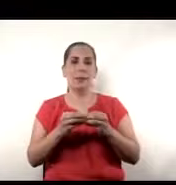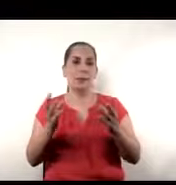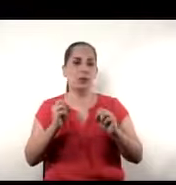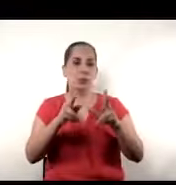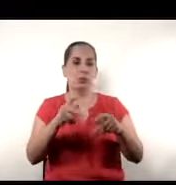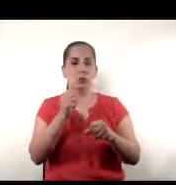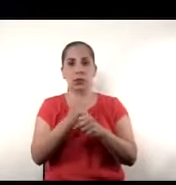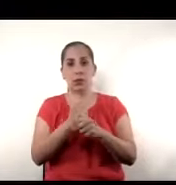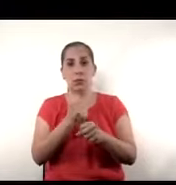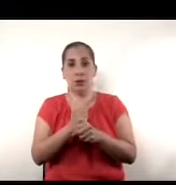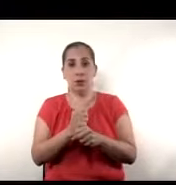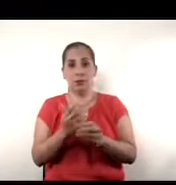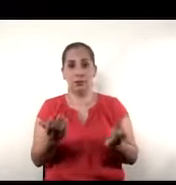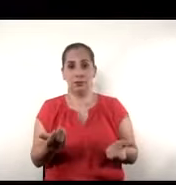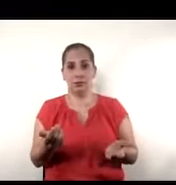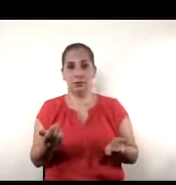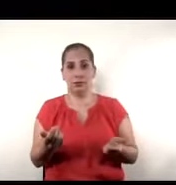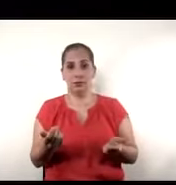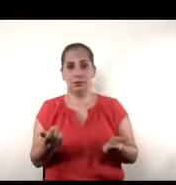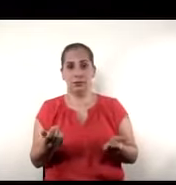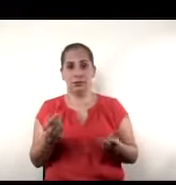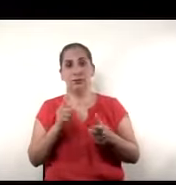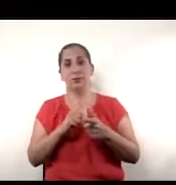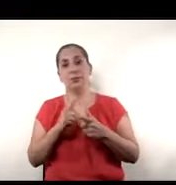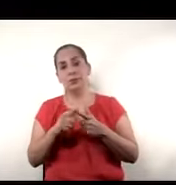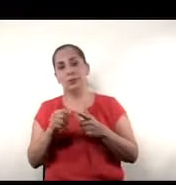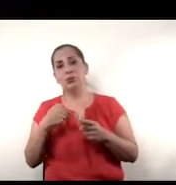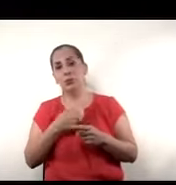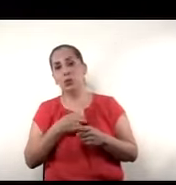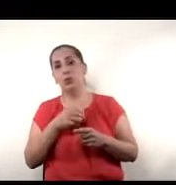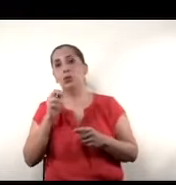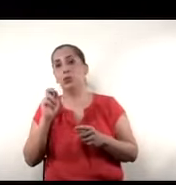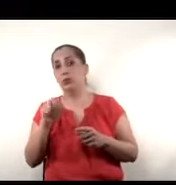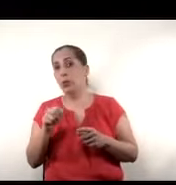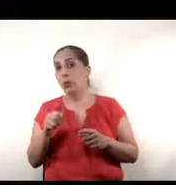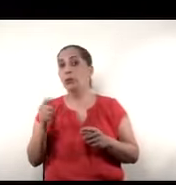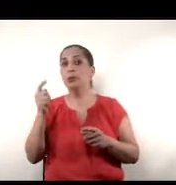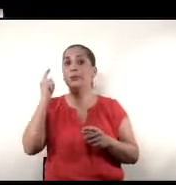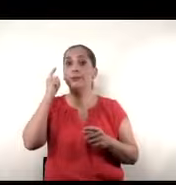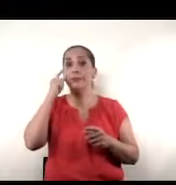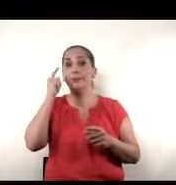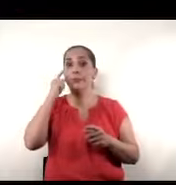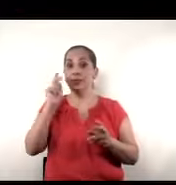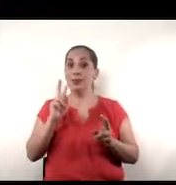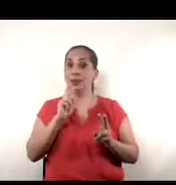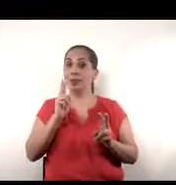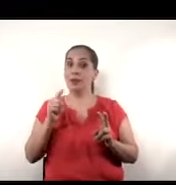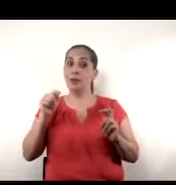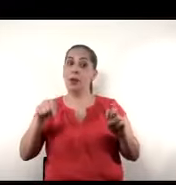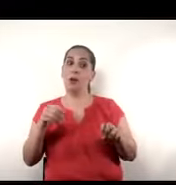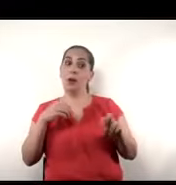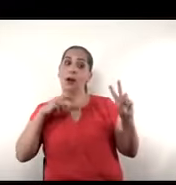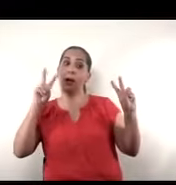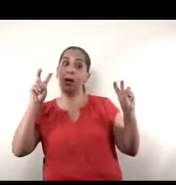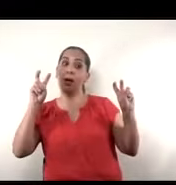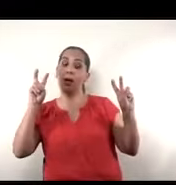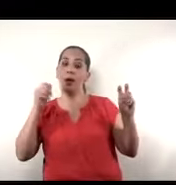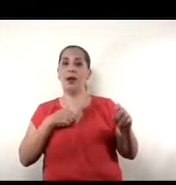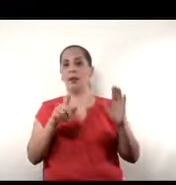oportunidades laborales. Y entonces nos podemos tragar el Kool-Aid y creer que lo que existe hoy son derechos y